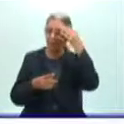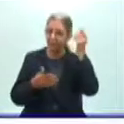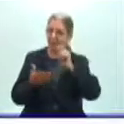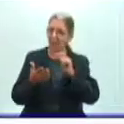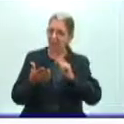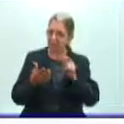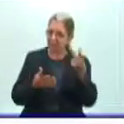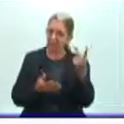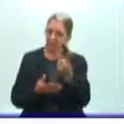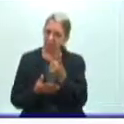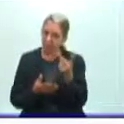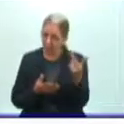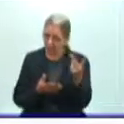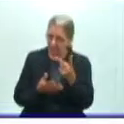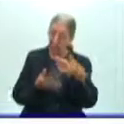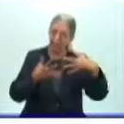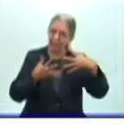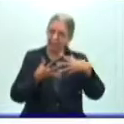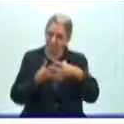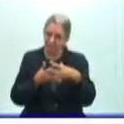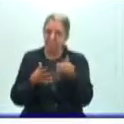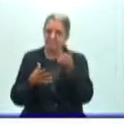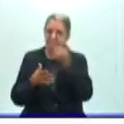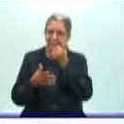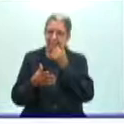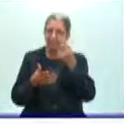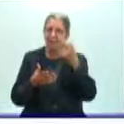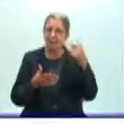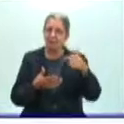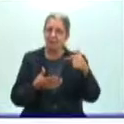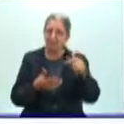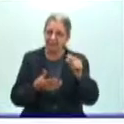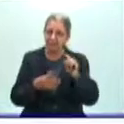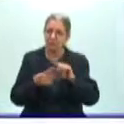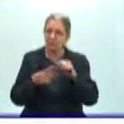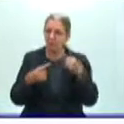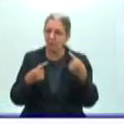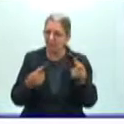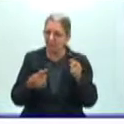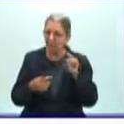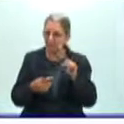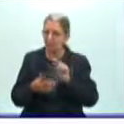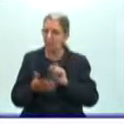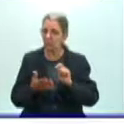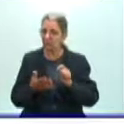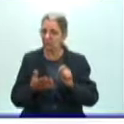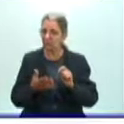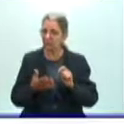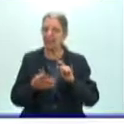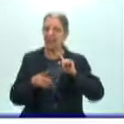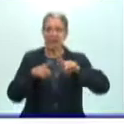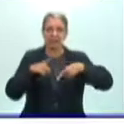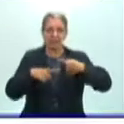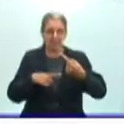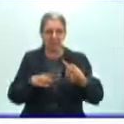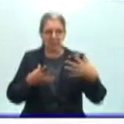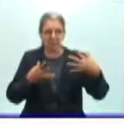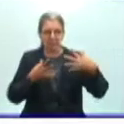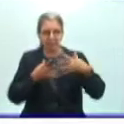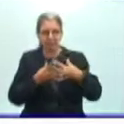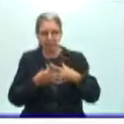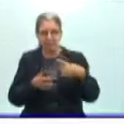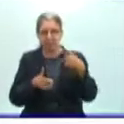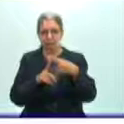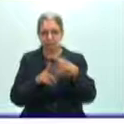escribir en la respuesta del ejercicio. Después puedes establecer la relación de la